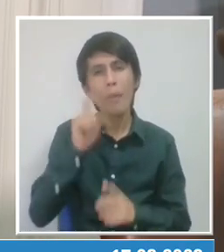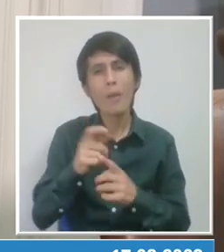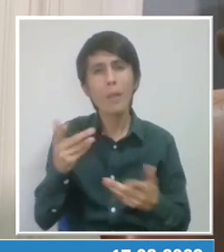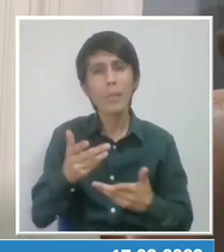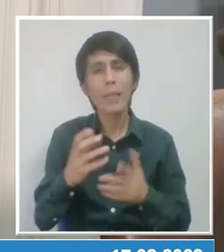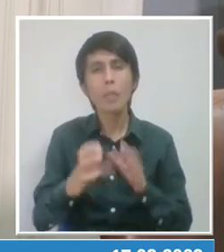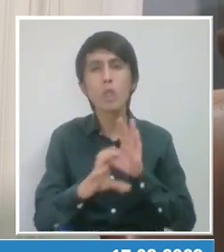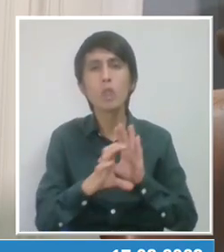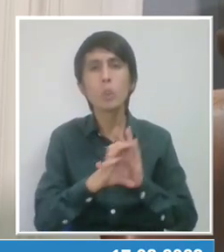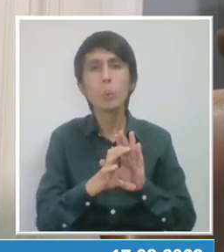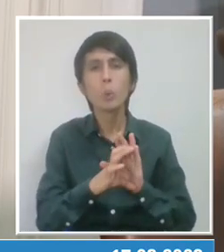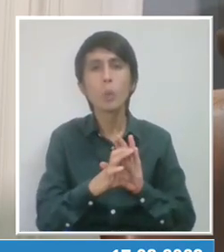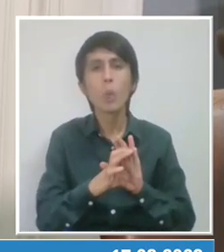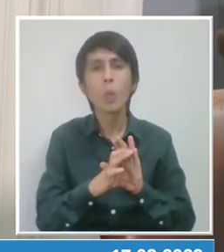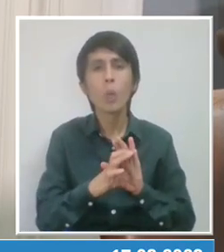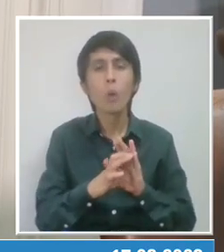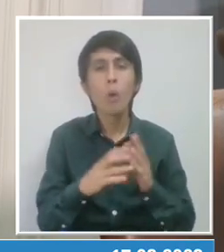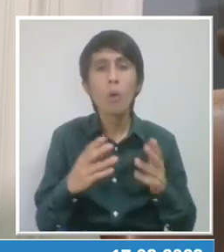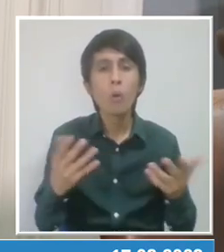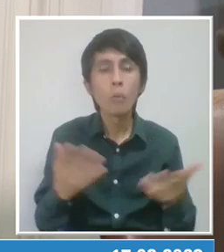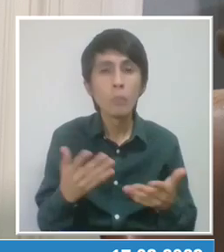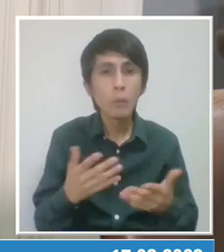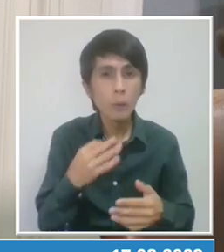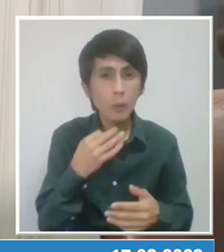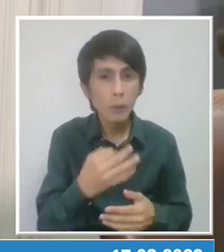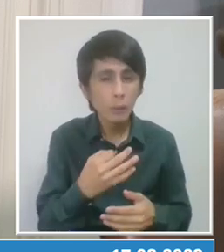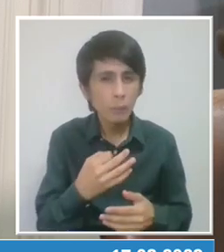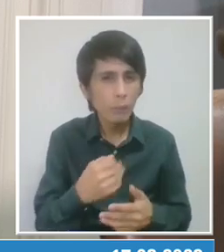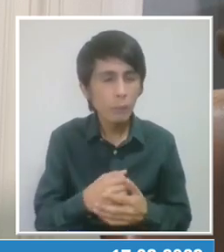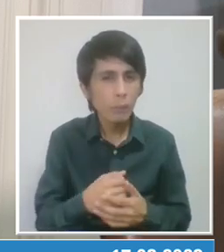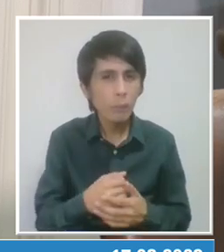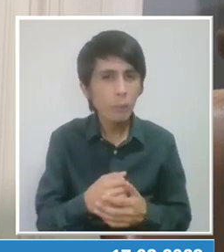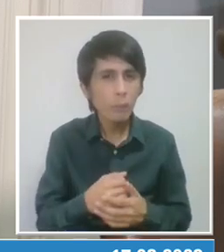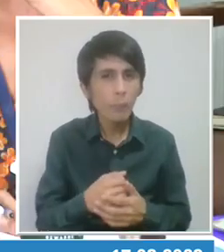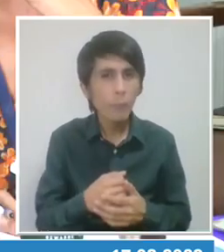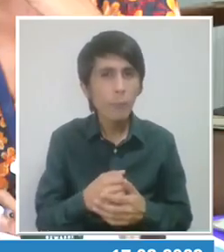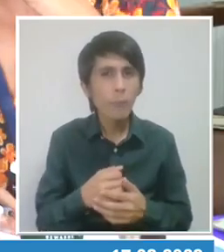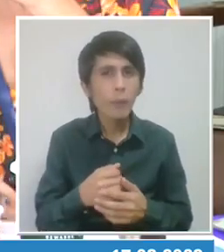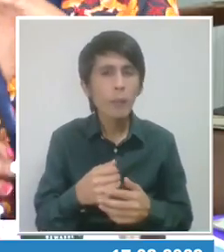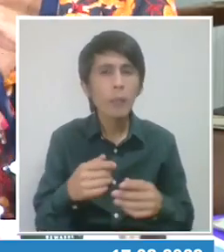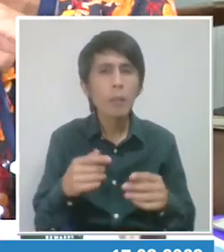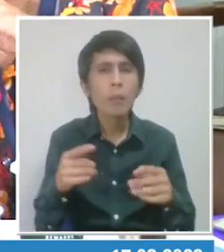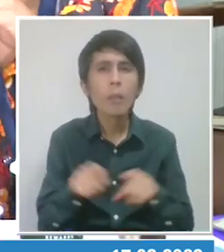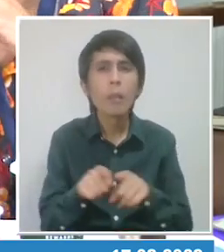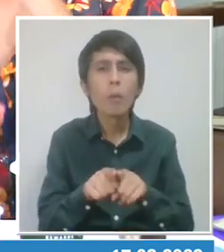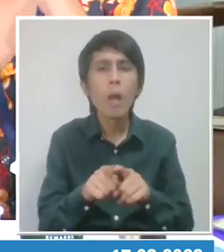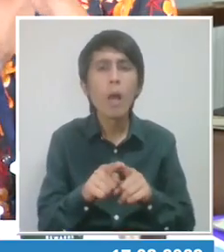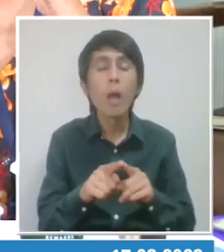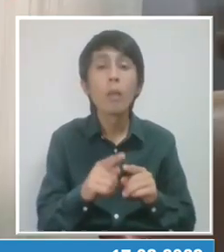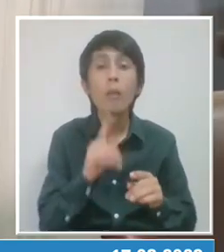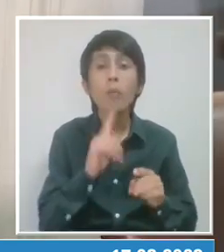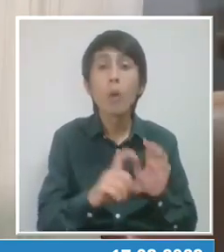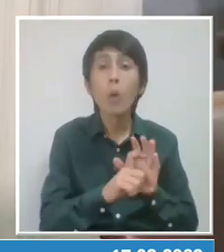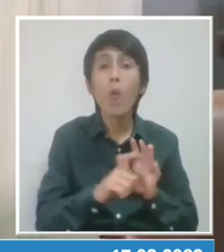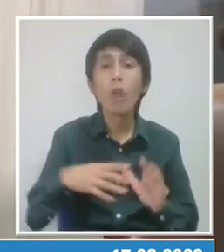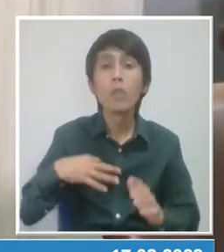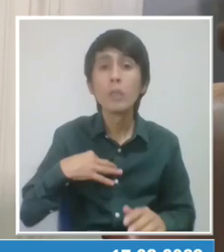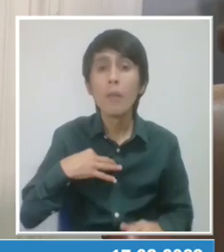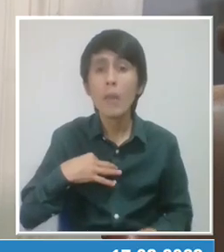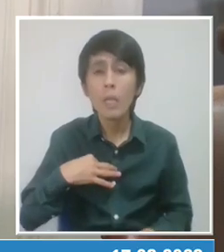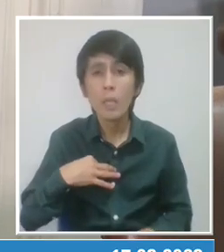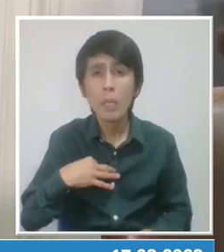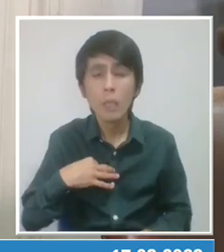decía Napoleón. Cuando llegó Monsieur Portalis con un código civil enorme, le